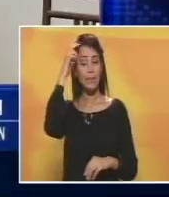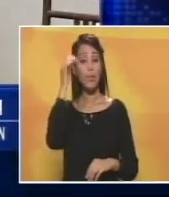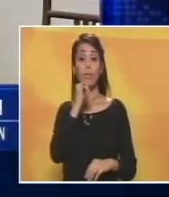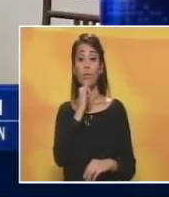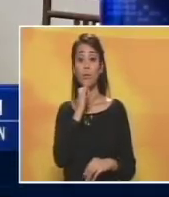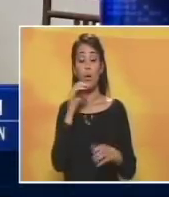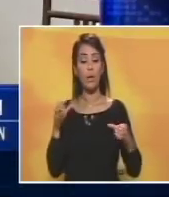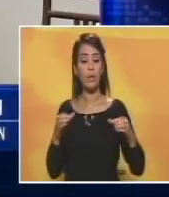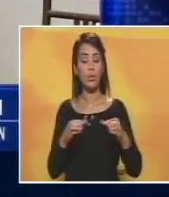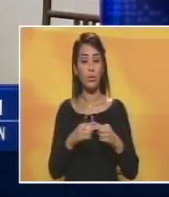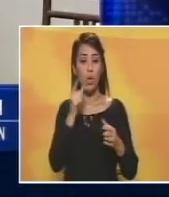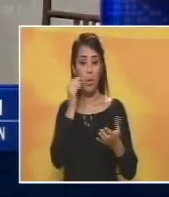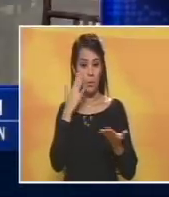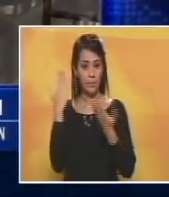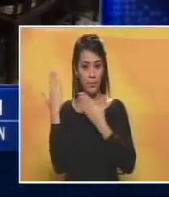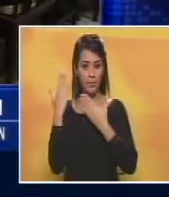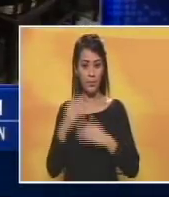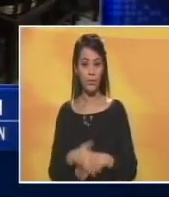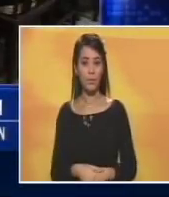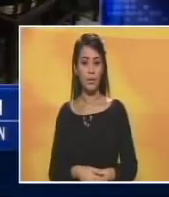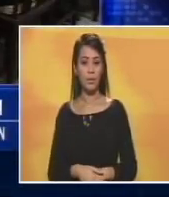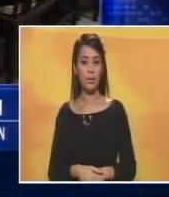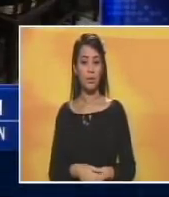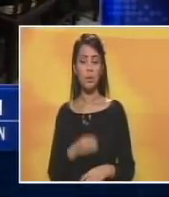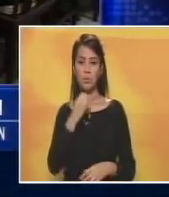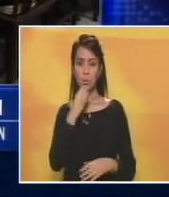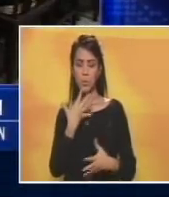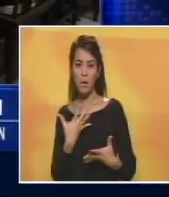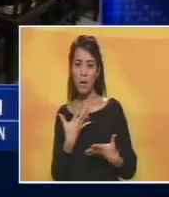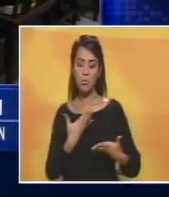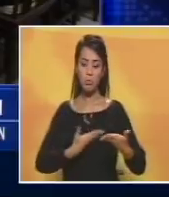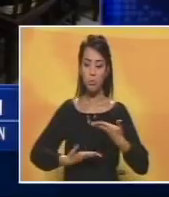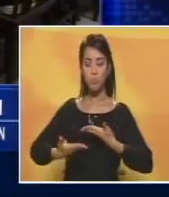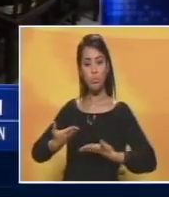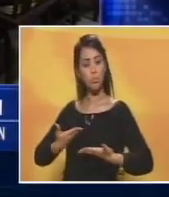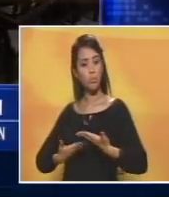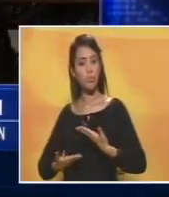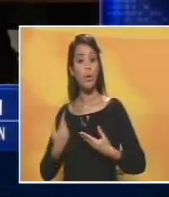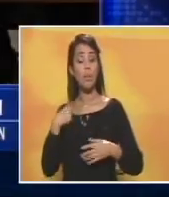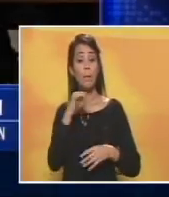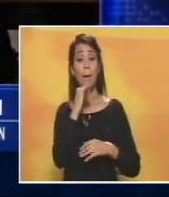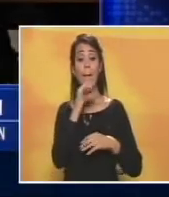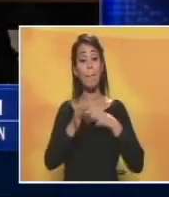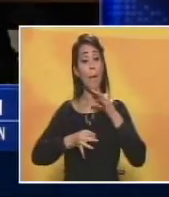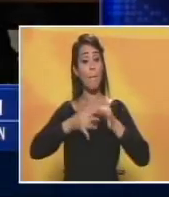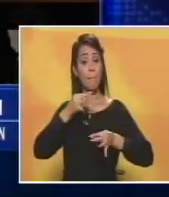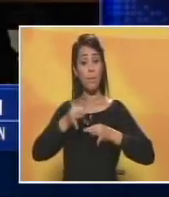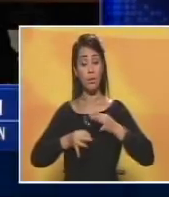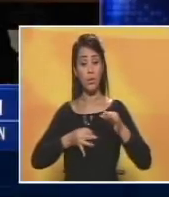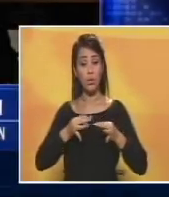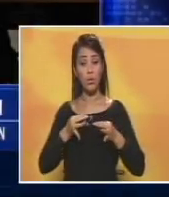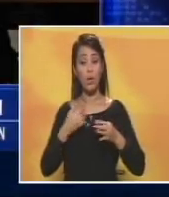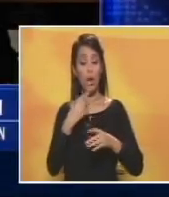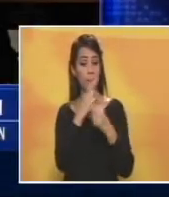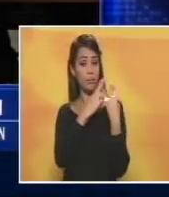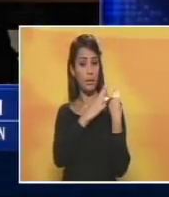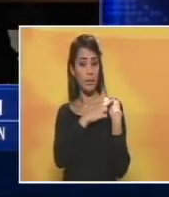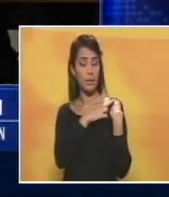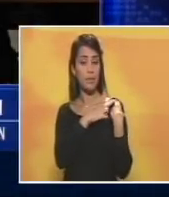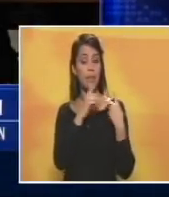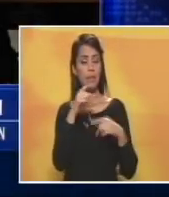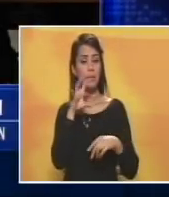con Bouters se llevó a cabo bajo un clima de cordialidad y le expuso al representante del Parlamento de ese país